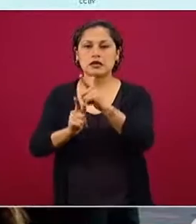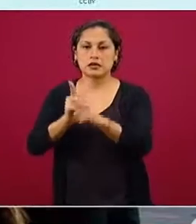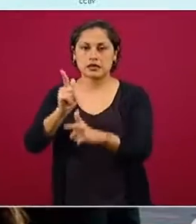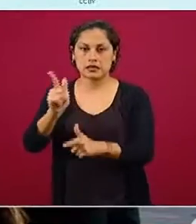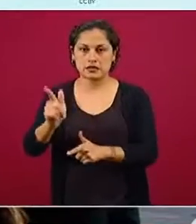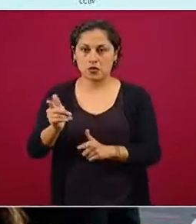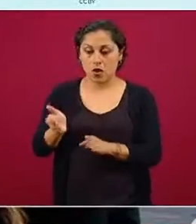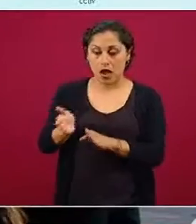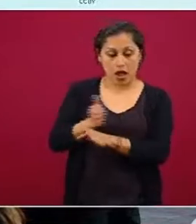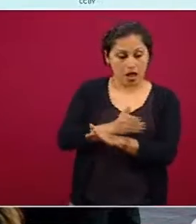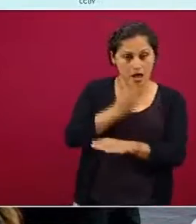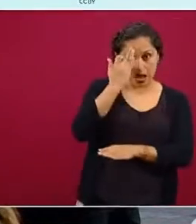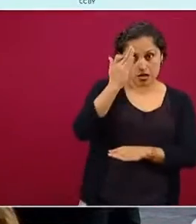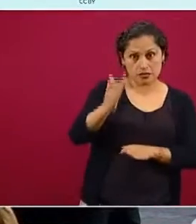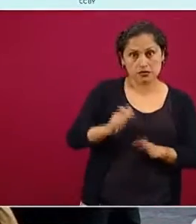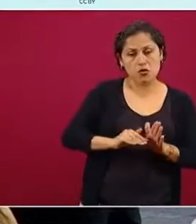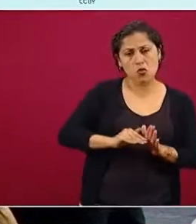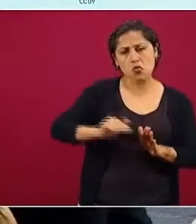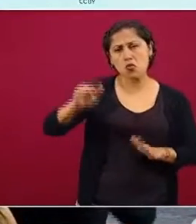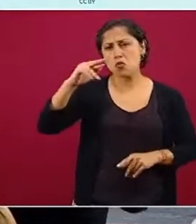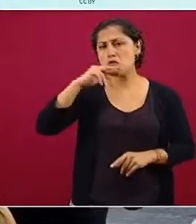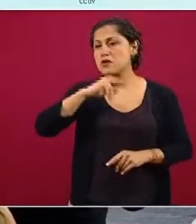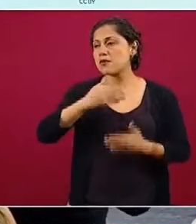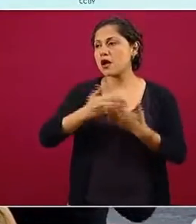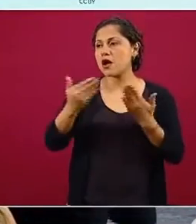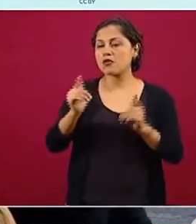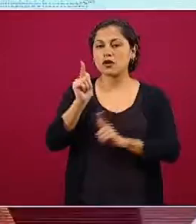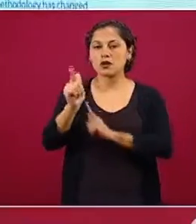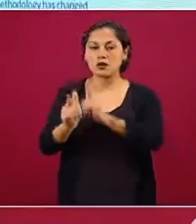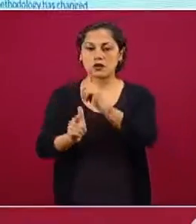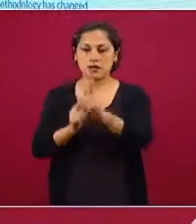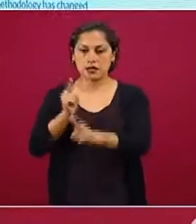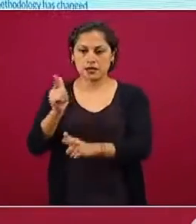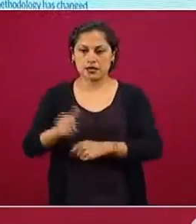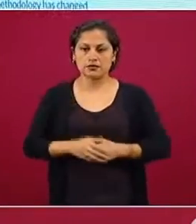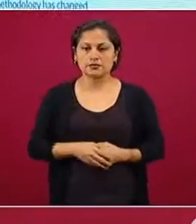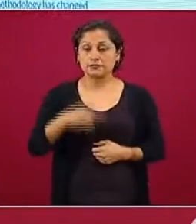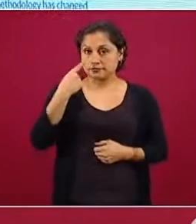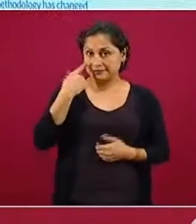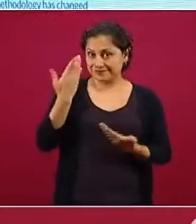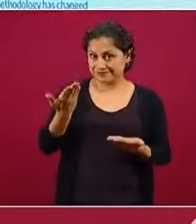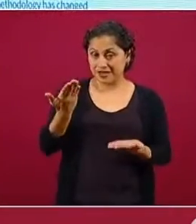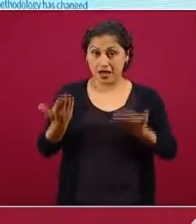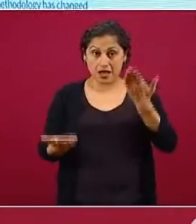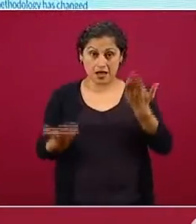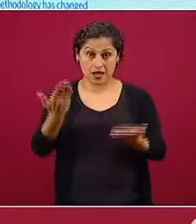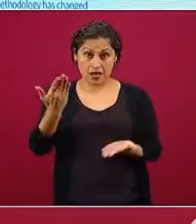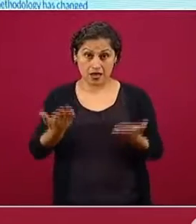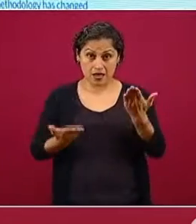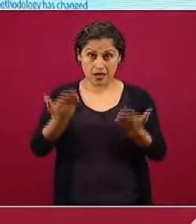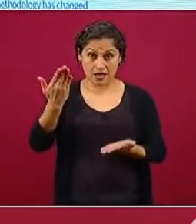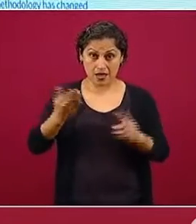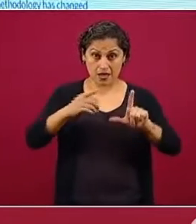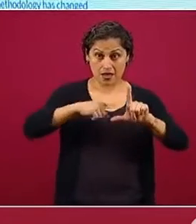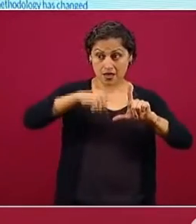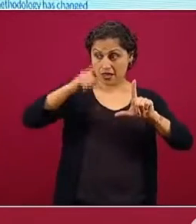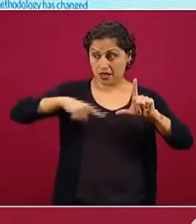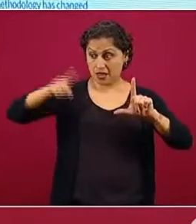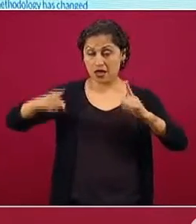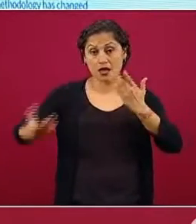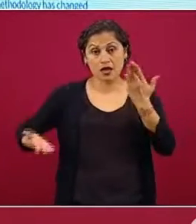que traigo, es que la inclinación de esta curva es esta, para todos estos países. La inclinación de la